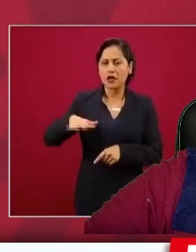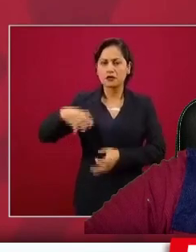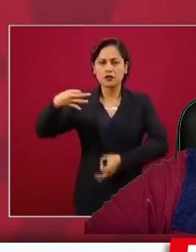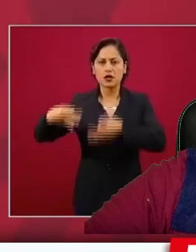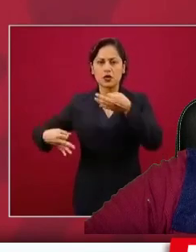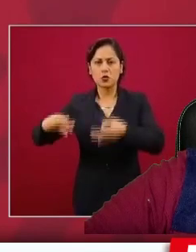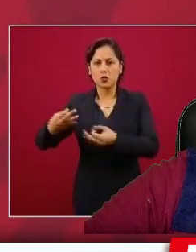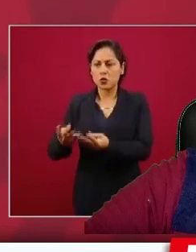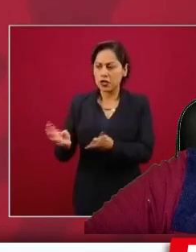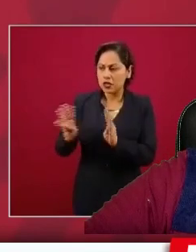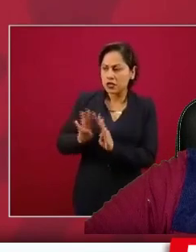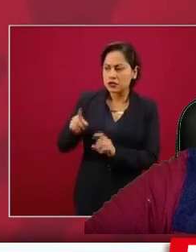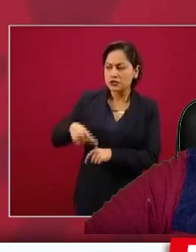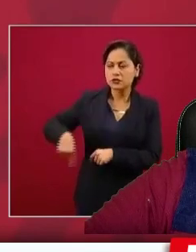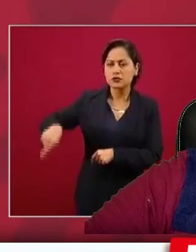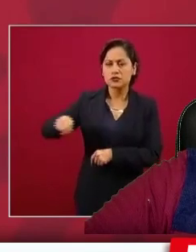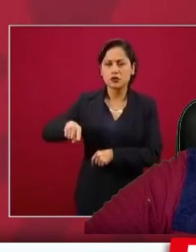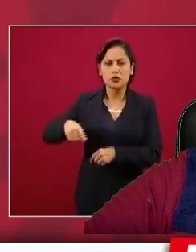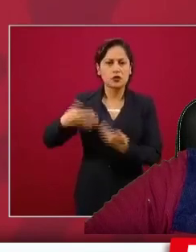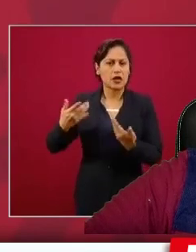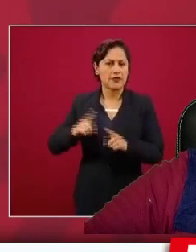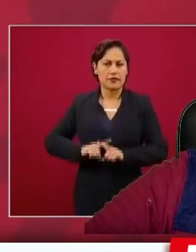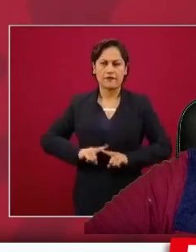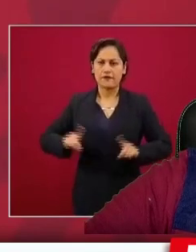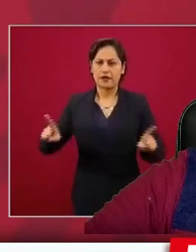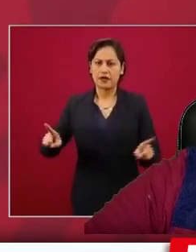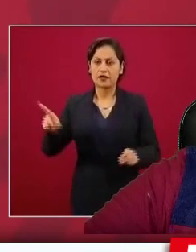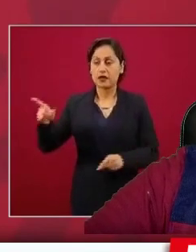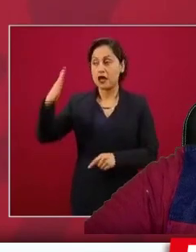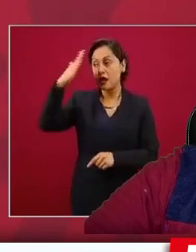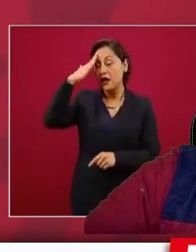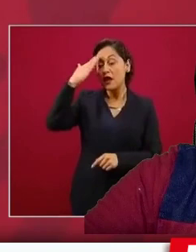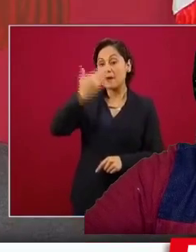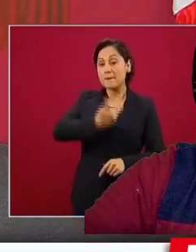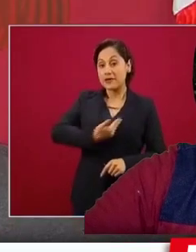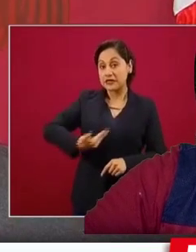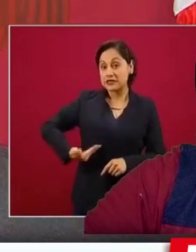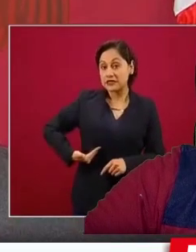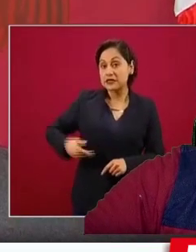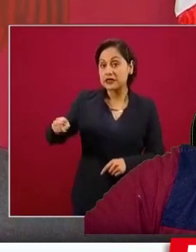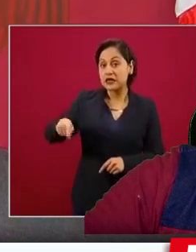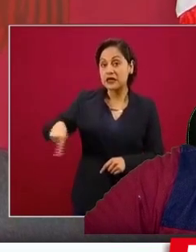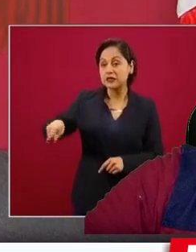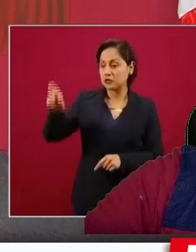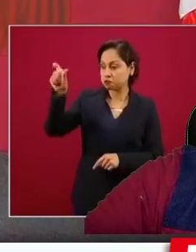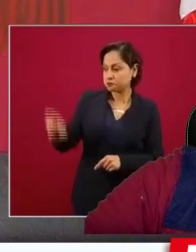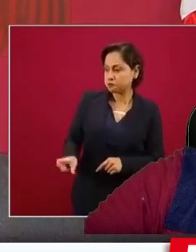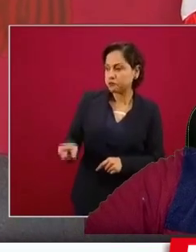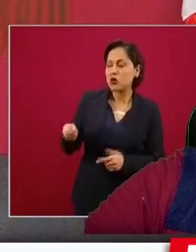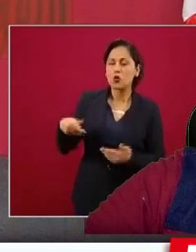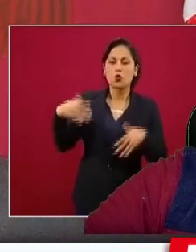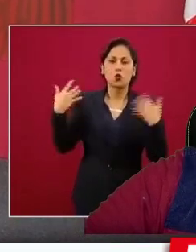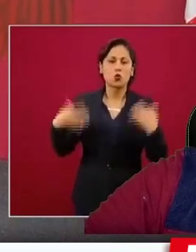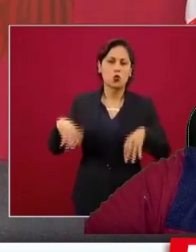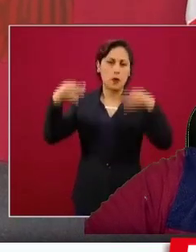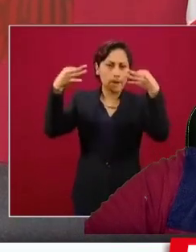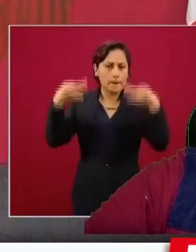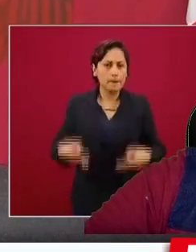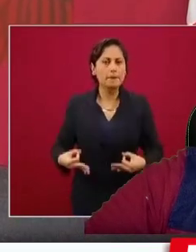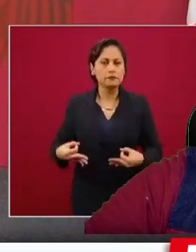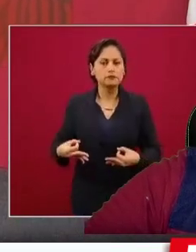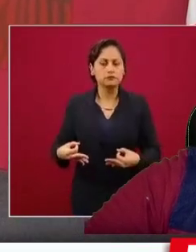El presidente de la Suprema Corte de Justicia es un hombre íntegro, recto,